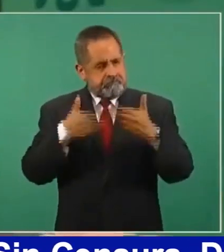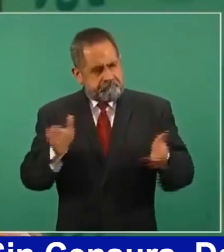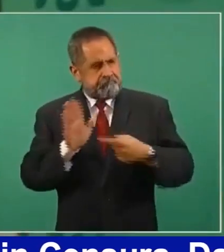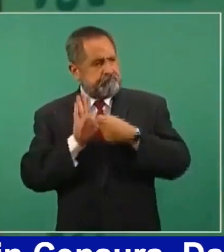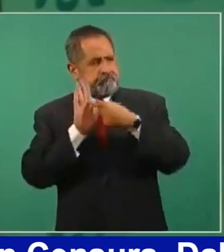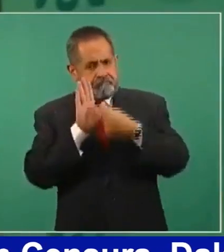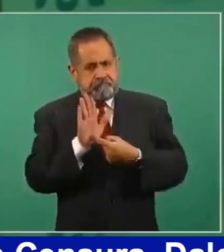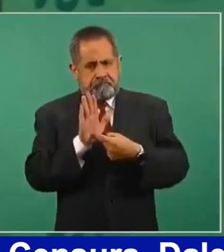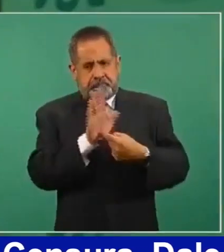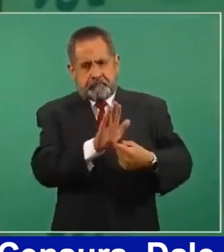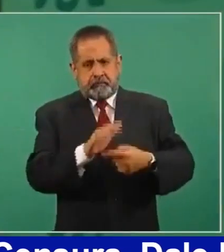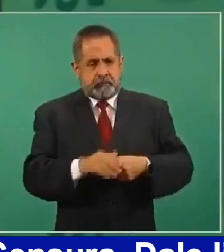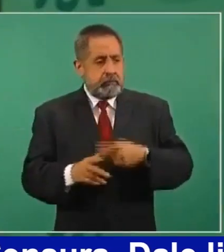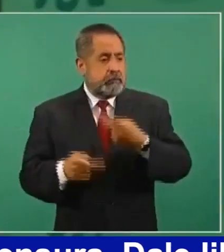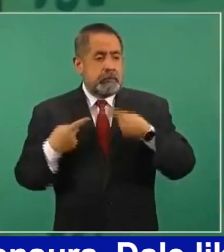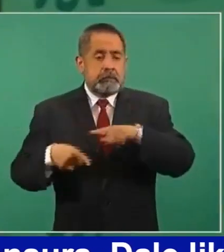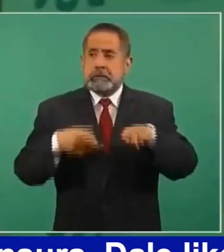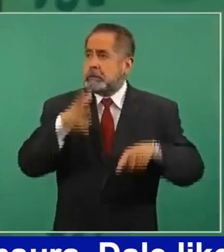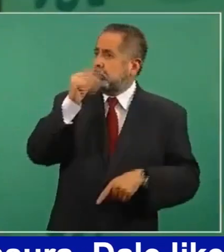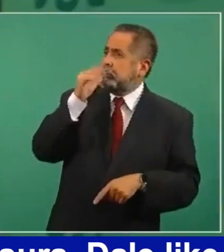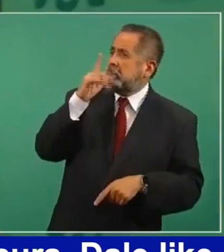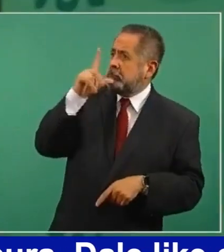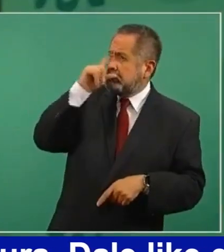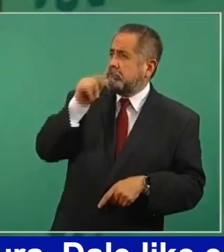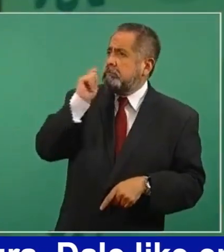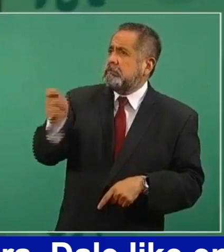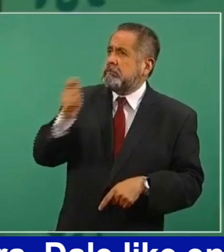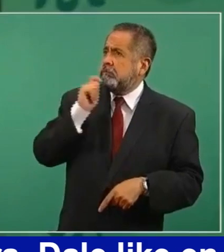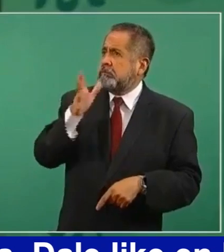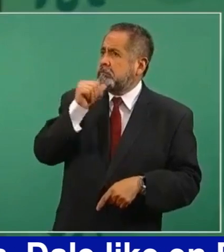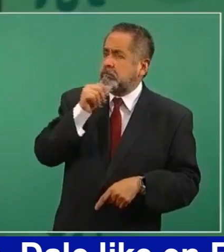¿cómo no va a saber el pueblo?